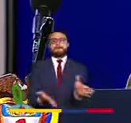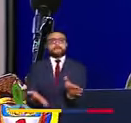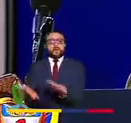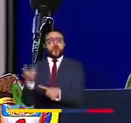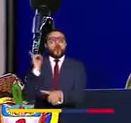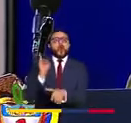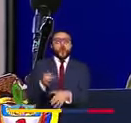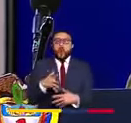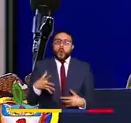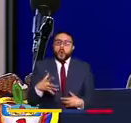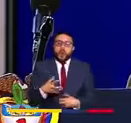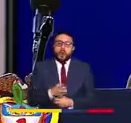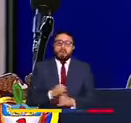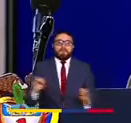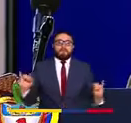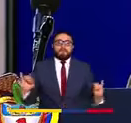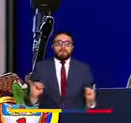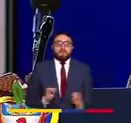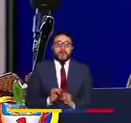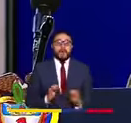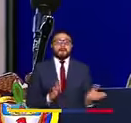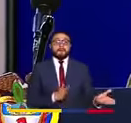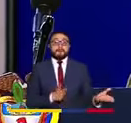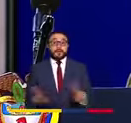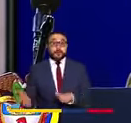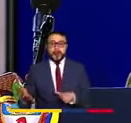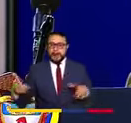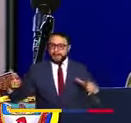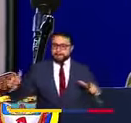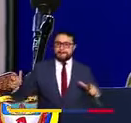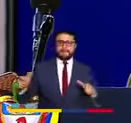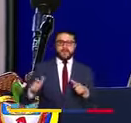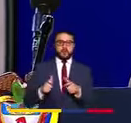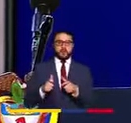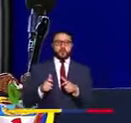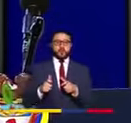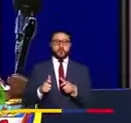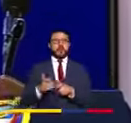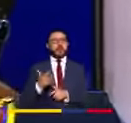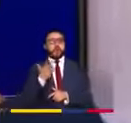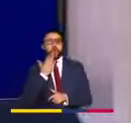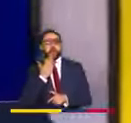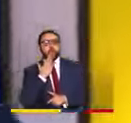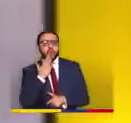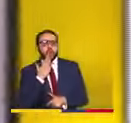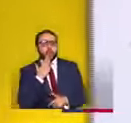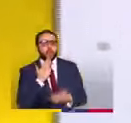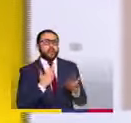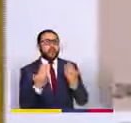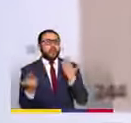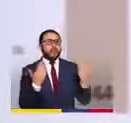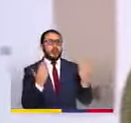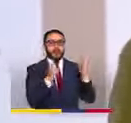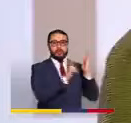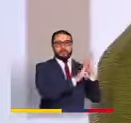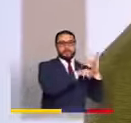por desnutrición en menores de 5 años desde el periodo